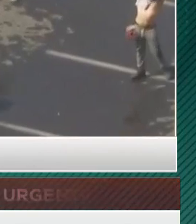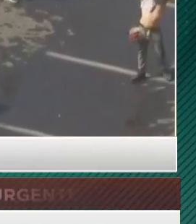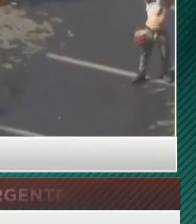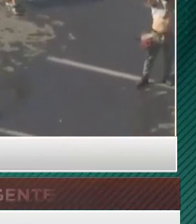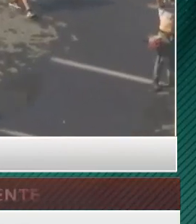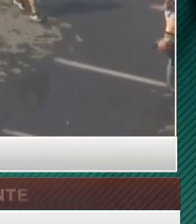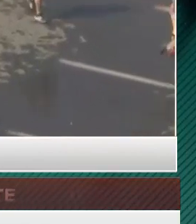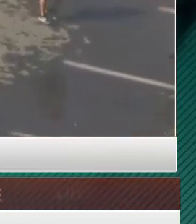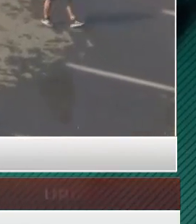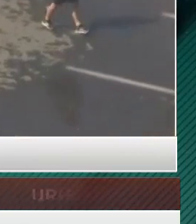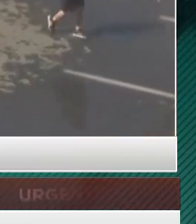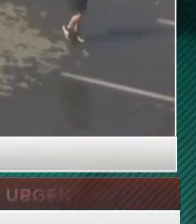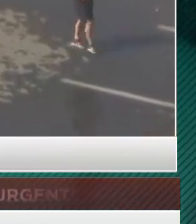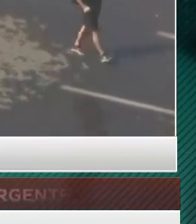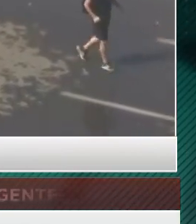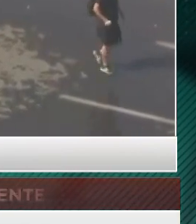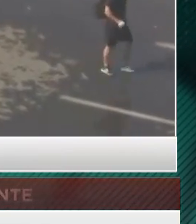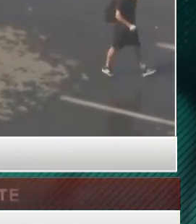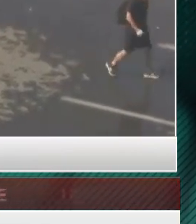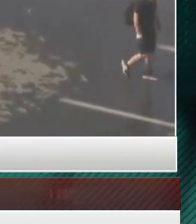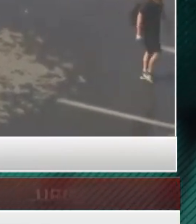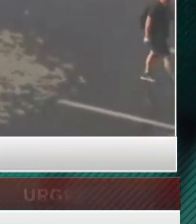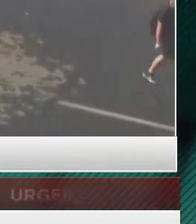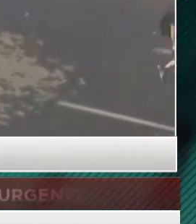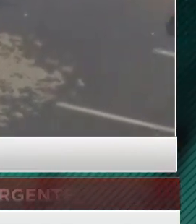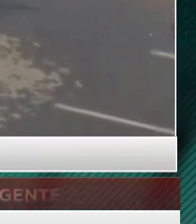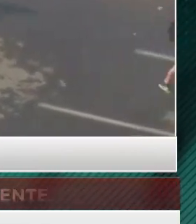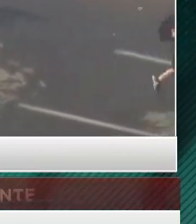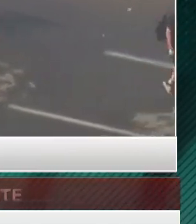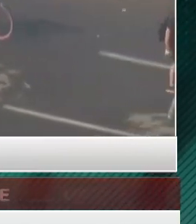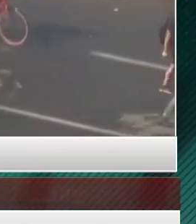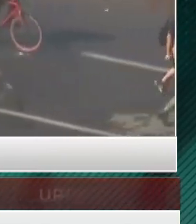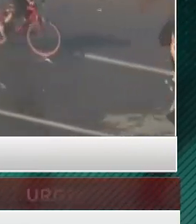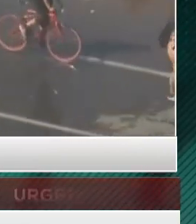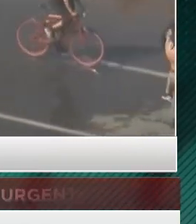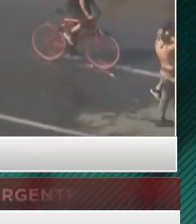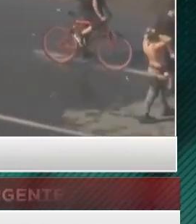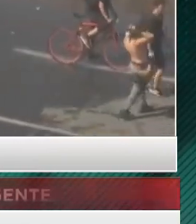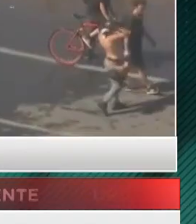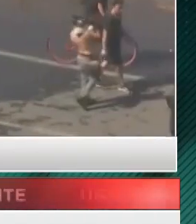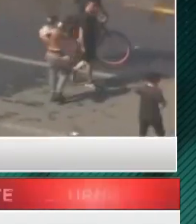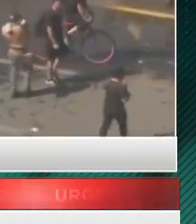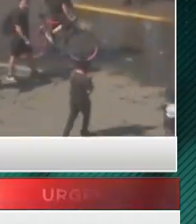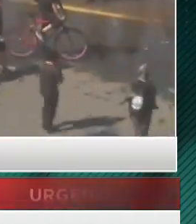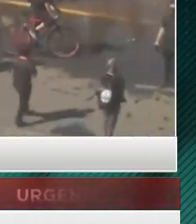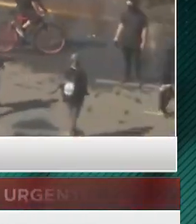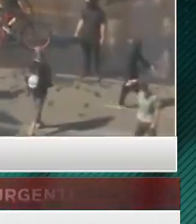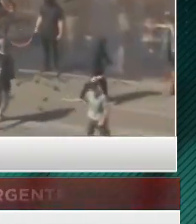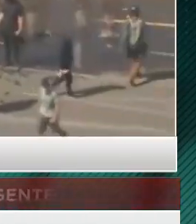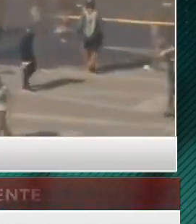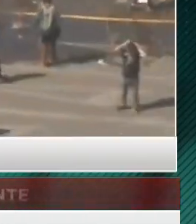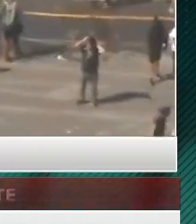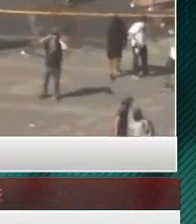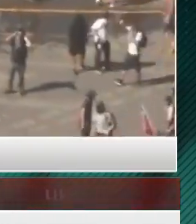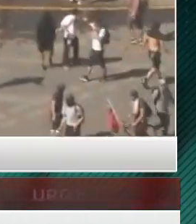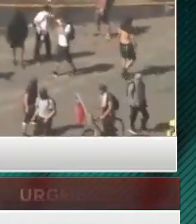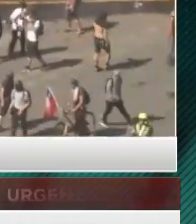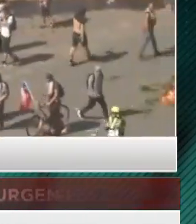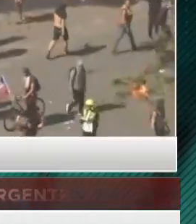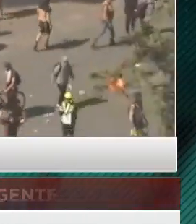estos procedimientos durante la jornada que tiene que ver con estos mismos hechos que mencionamos no principalmente